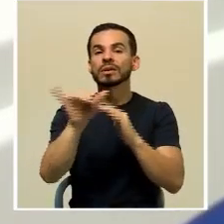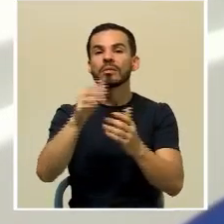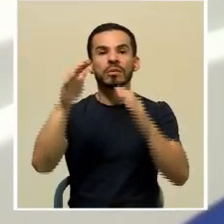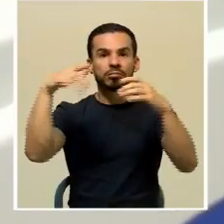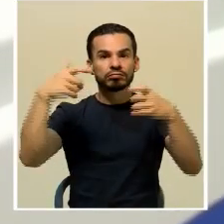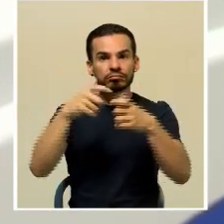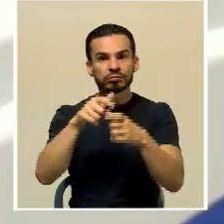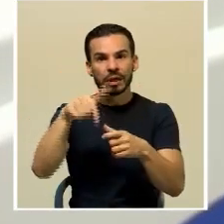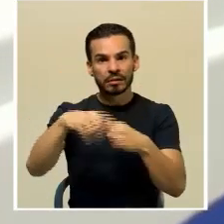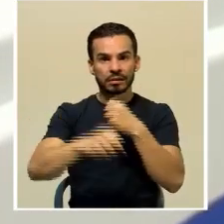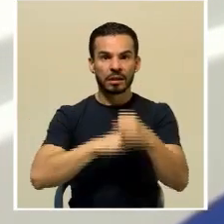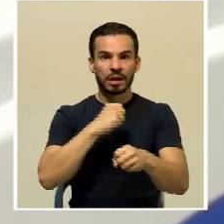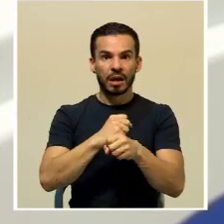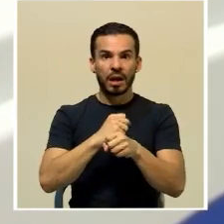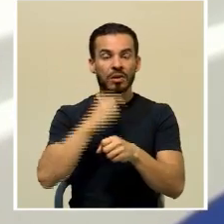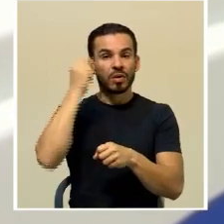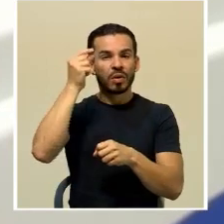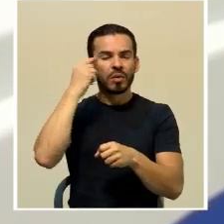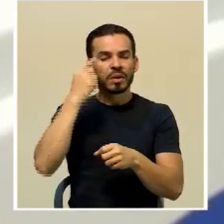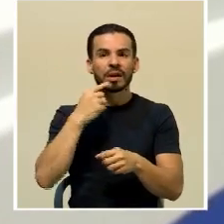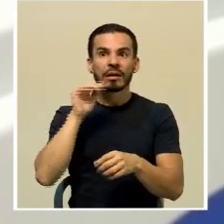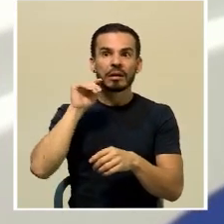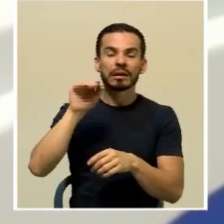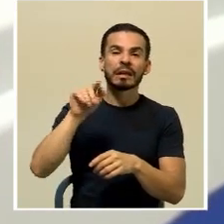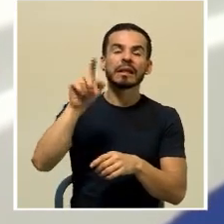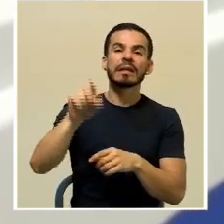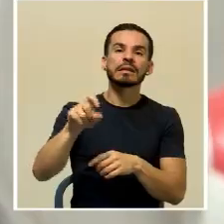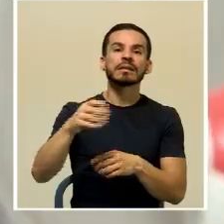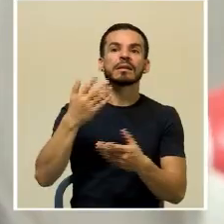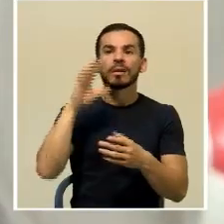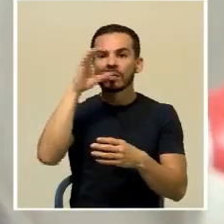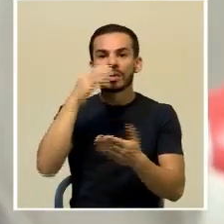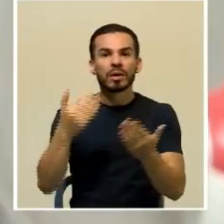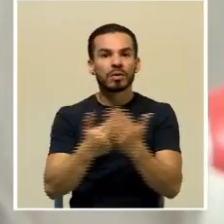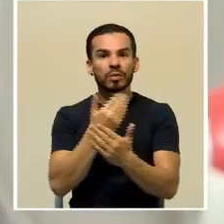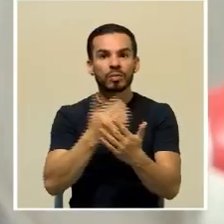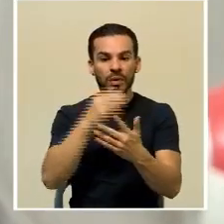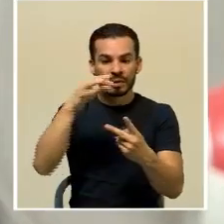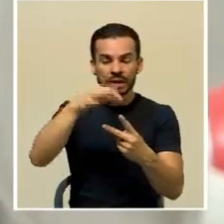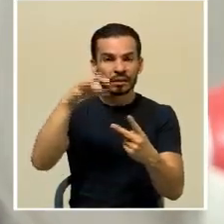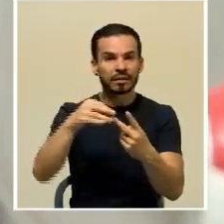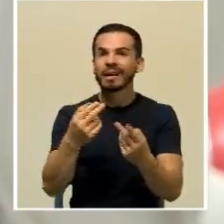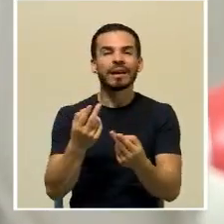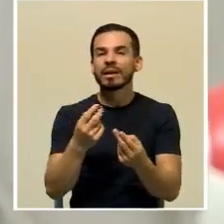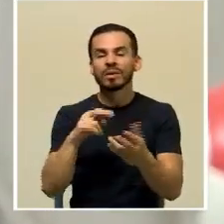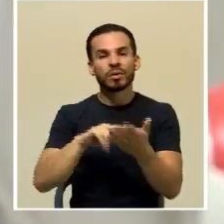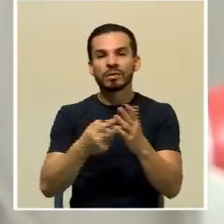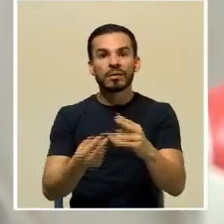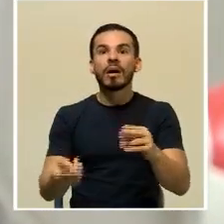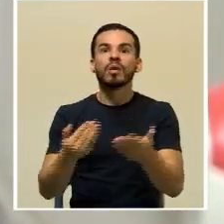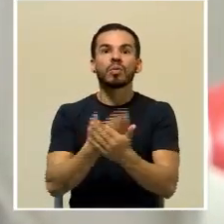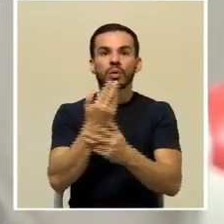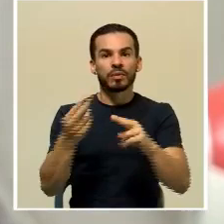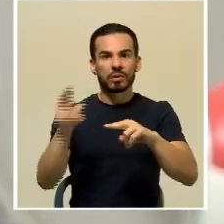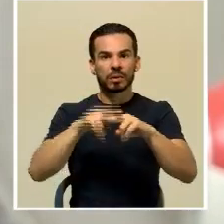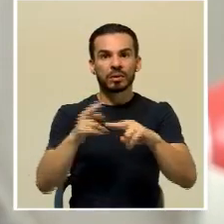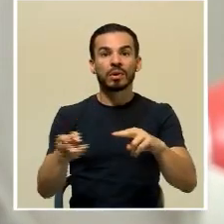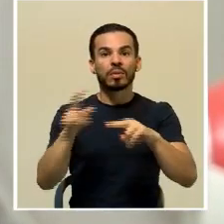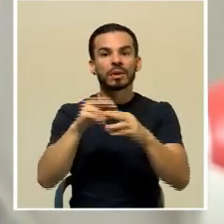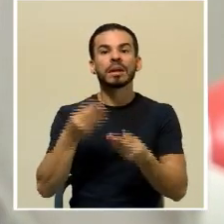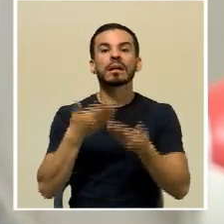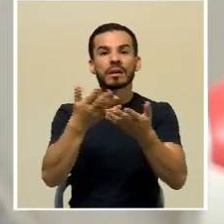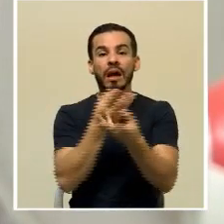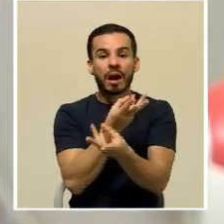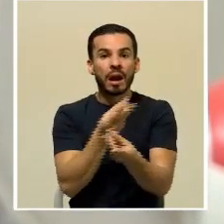El economista advierte que el gobierno debe considerar nuevas alternativas que no conlleven nuevos impuestos y puedan generar alivio